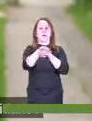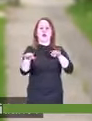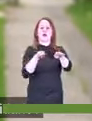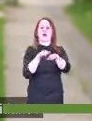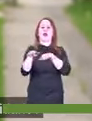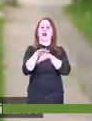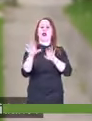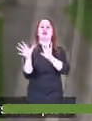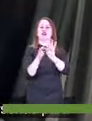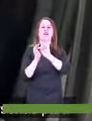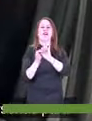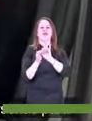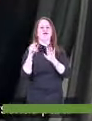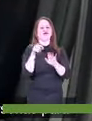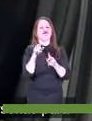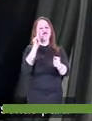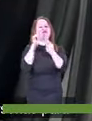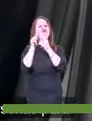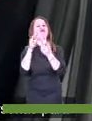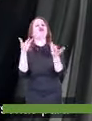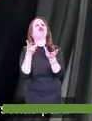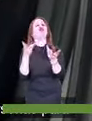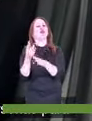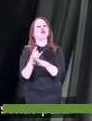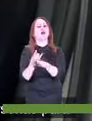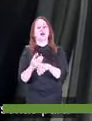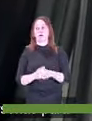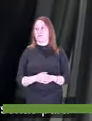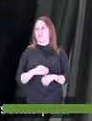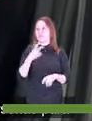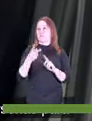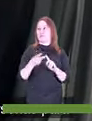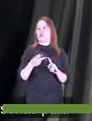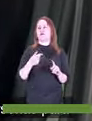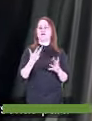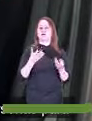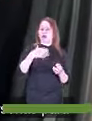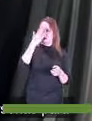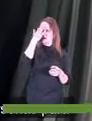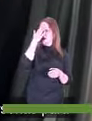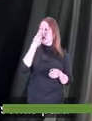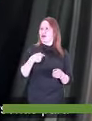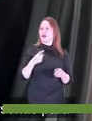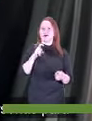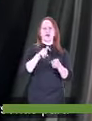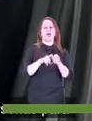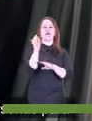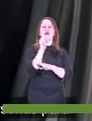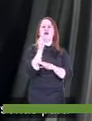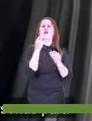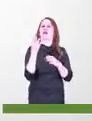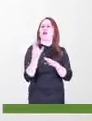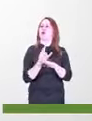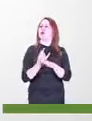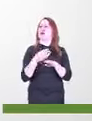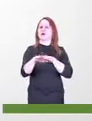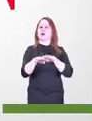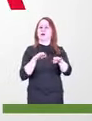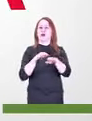solidario? Muchas gracias. Quisiera saber por qué tengo que registrar el carro cuando llevo tres personas para poder usar el vehículo en pico y